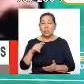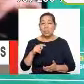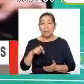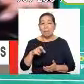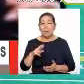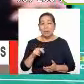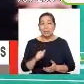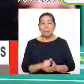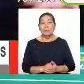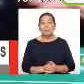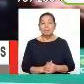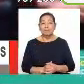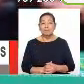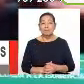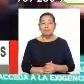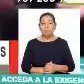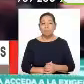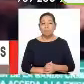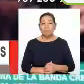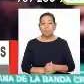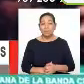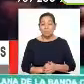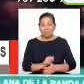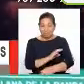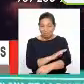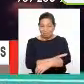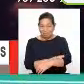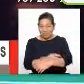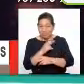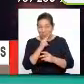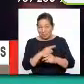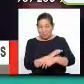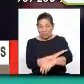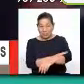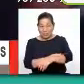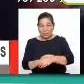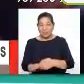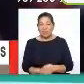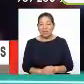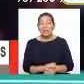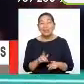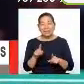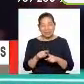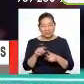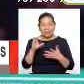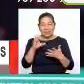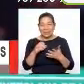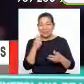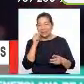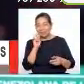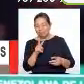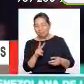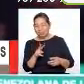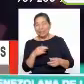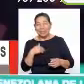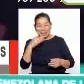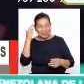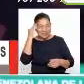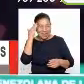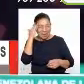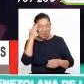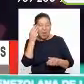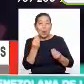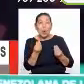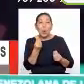Baril. El brazo, ¿no? Son características notables que nosotros como Policía